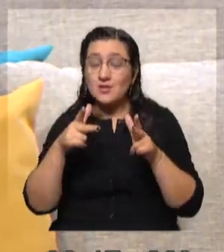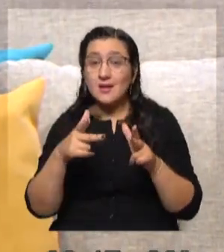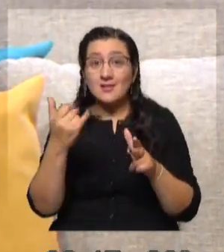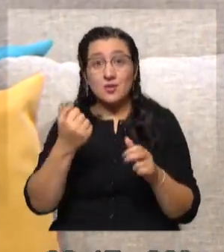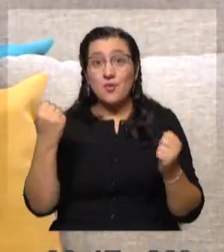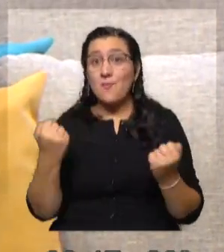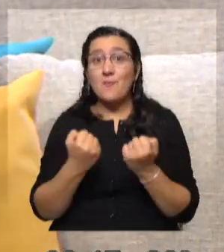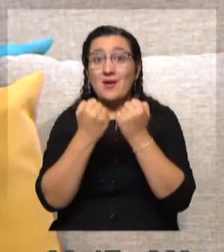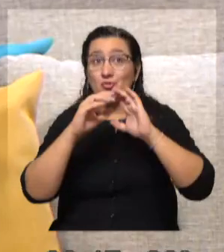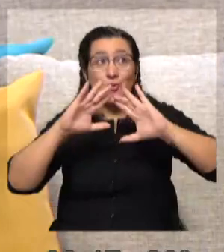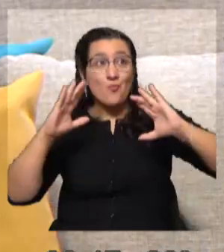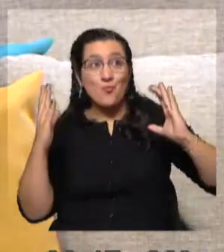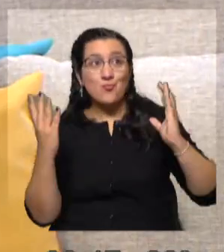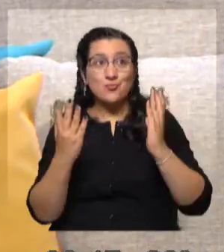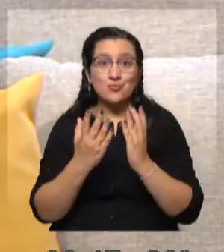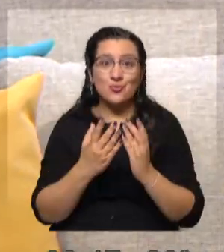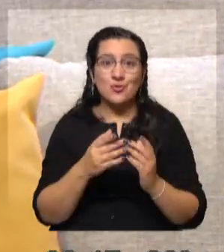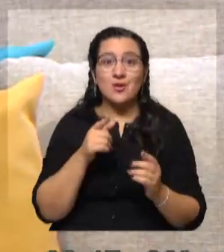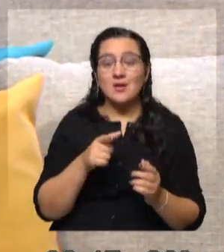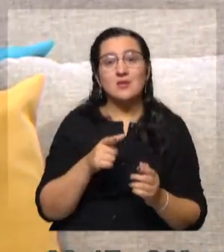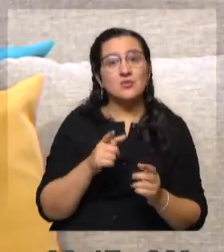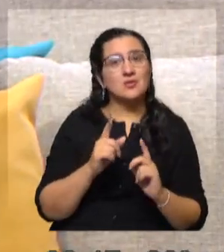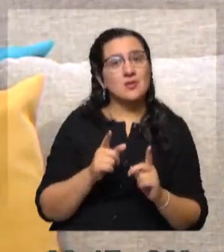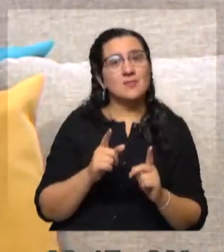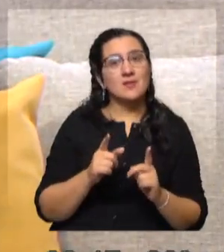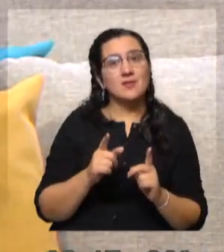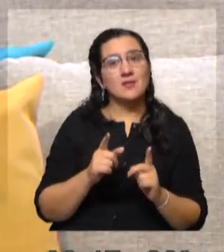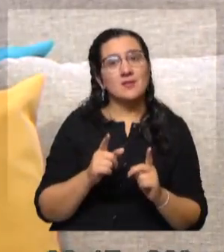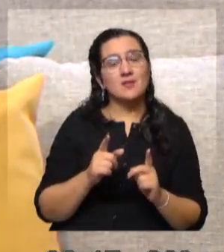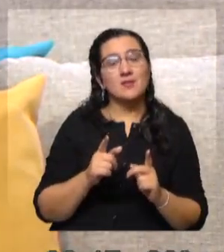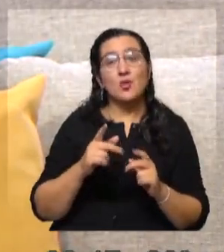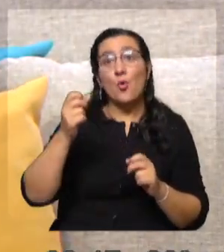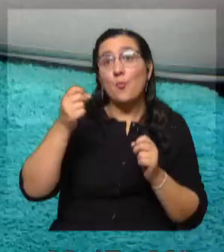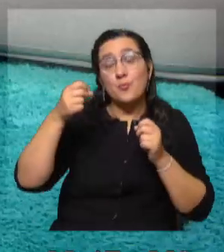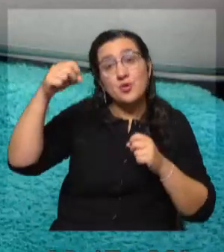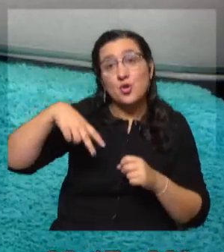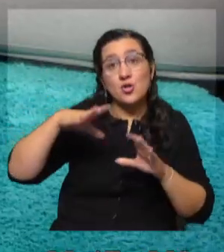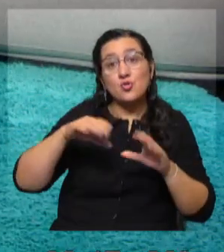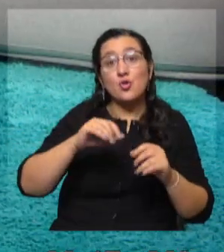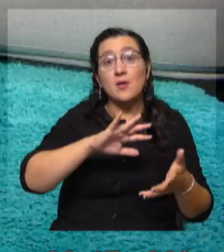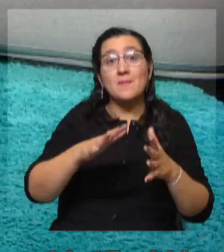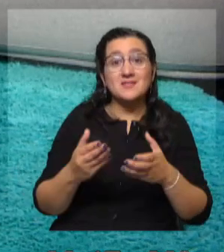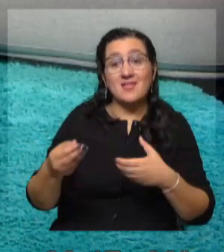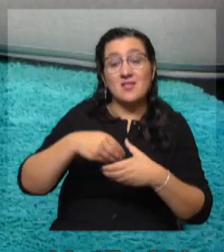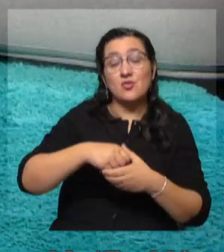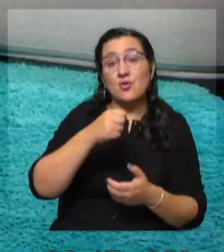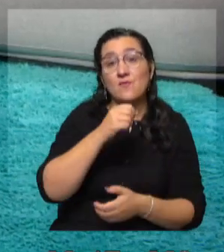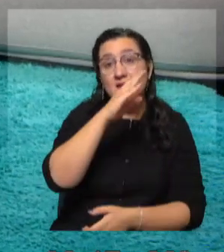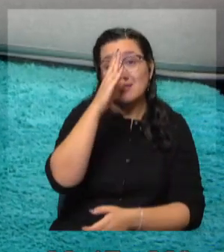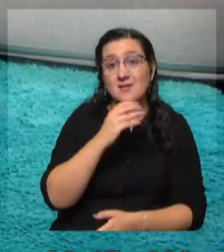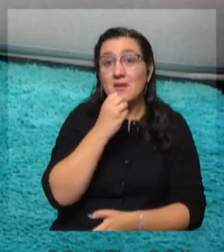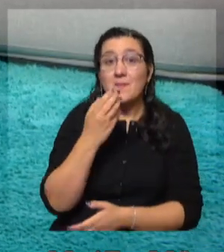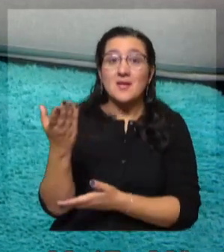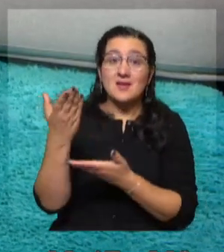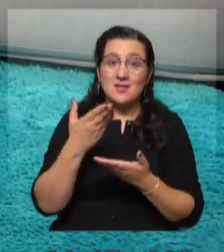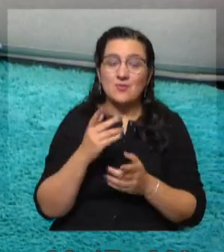un impacto a nivel mundial eso debe tener también este un que decir en todo lo que sucede a la interna de Brasil no bienvenido Álvaro Gracias por estar